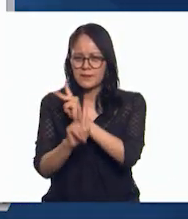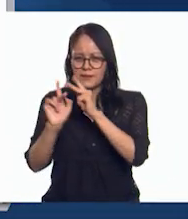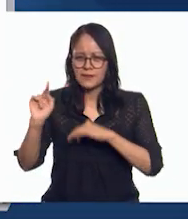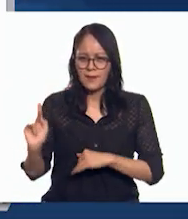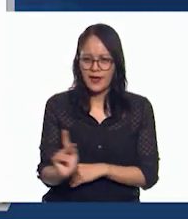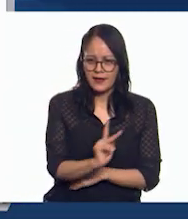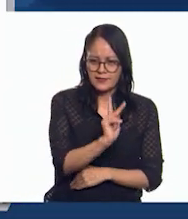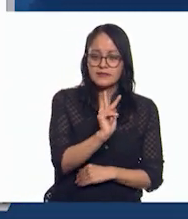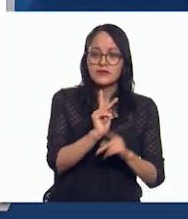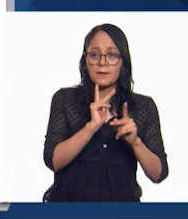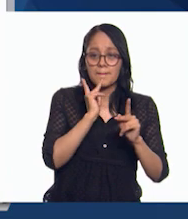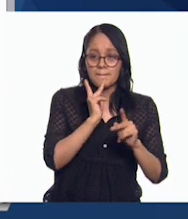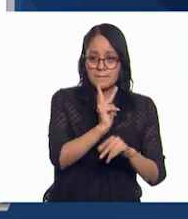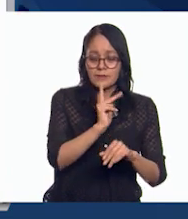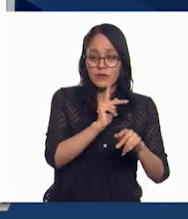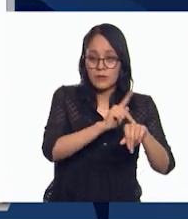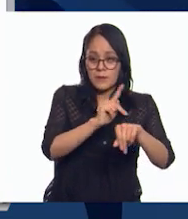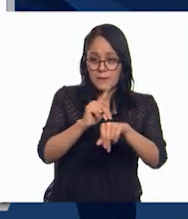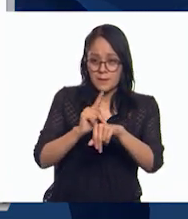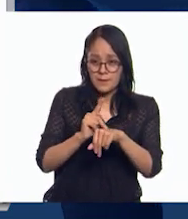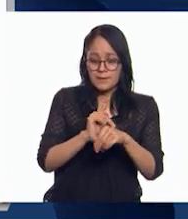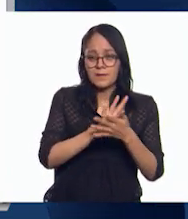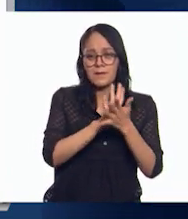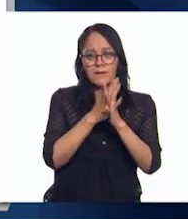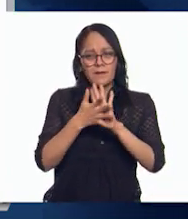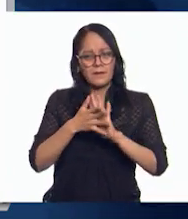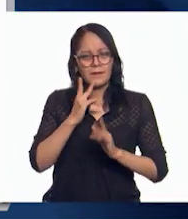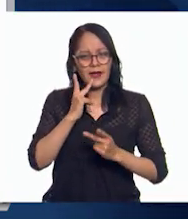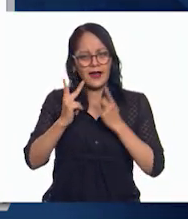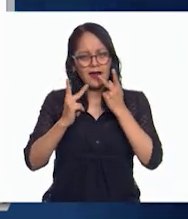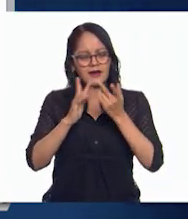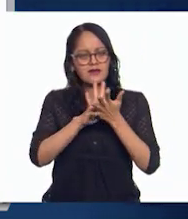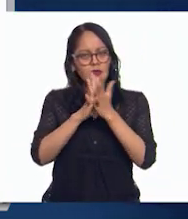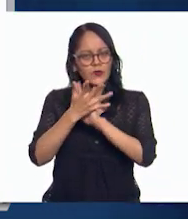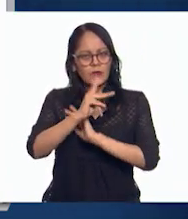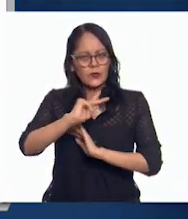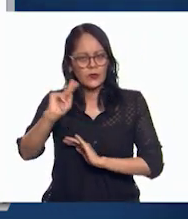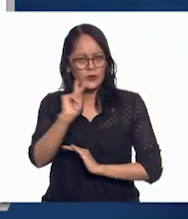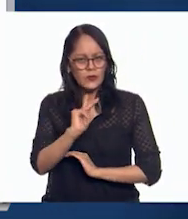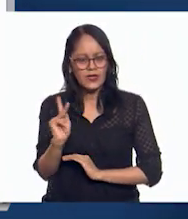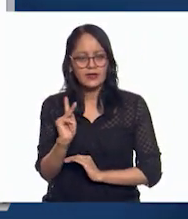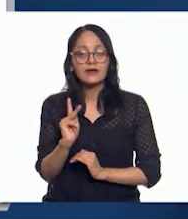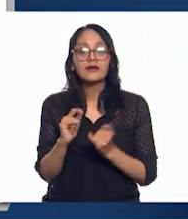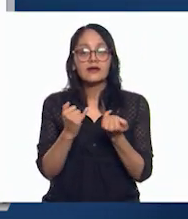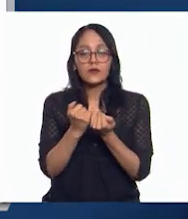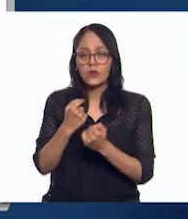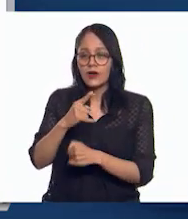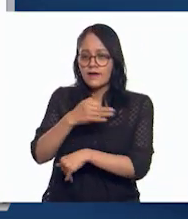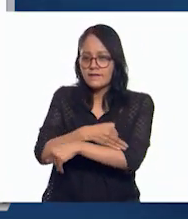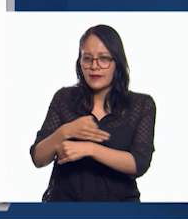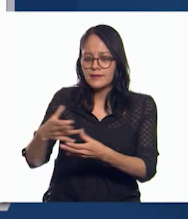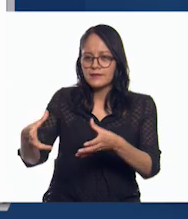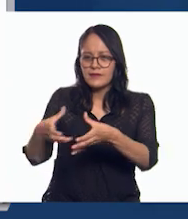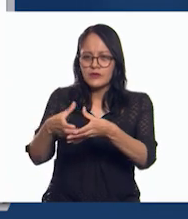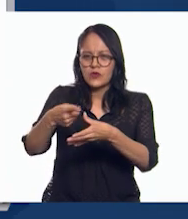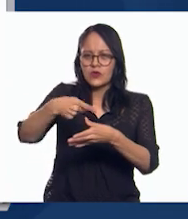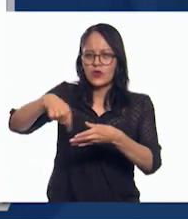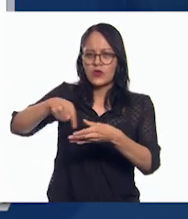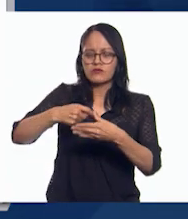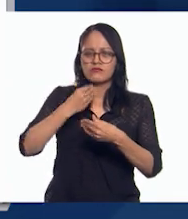roca de palabras meteóricas, metafóricas, con cierto aire de familia que quiebra y requiebra la superficie del